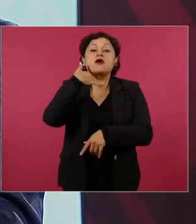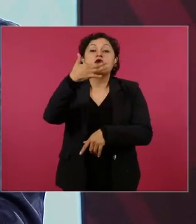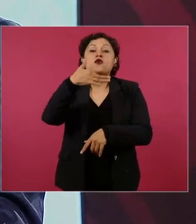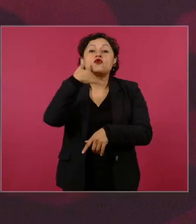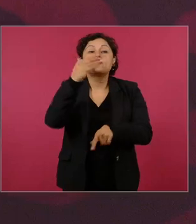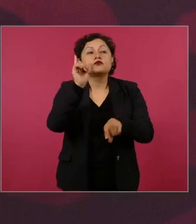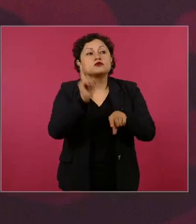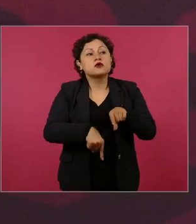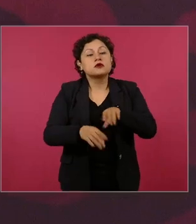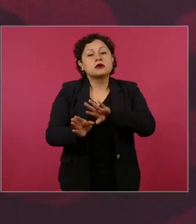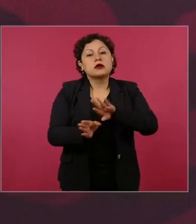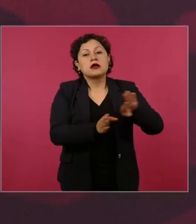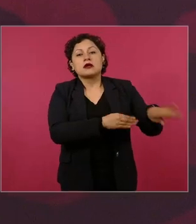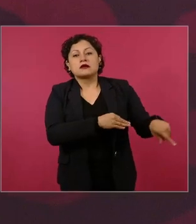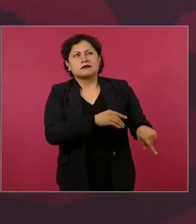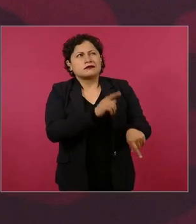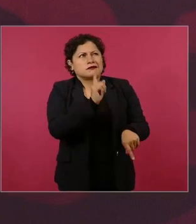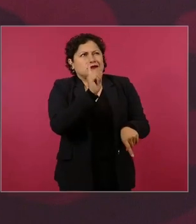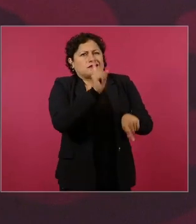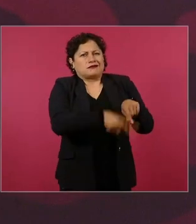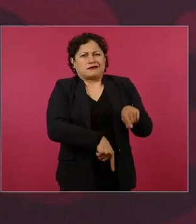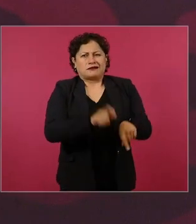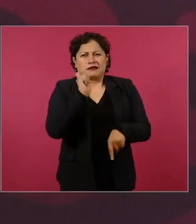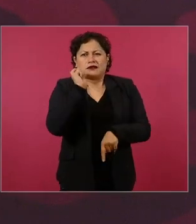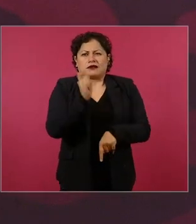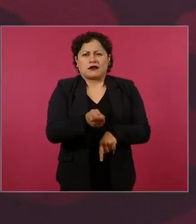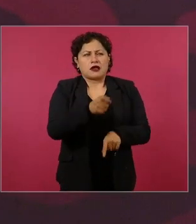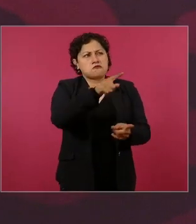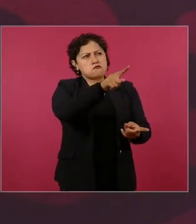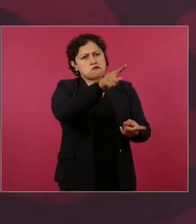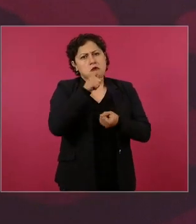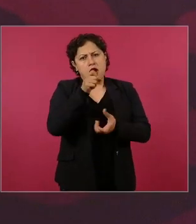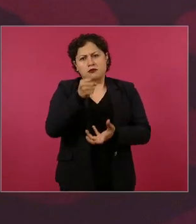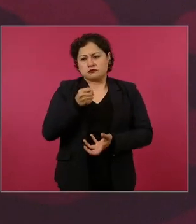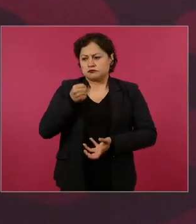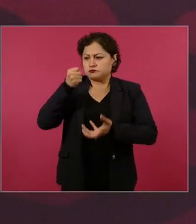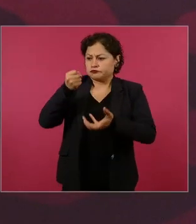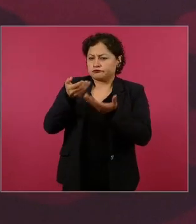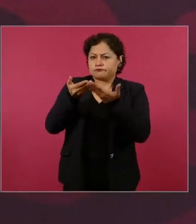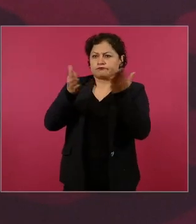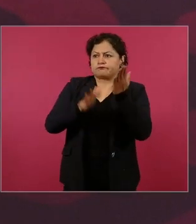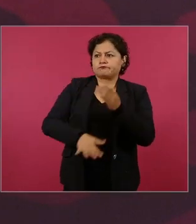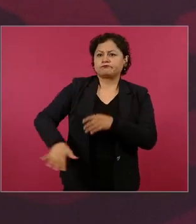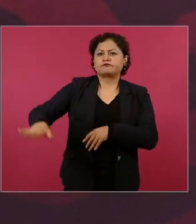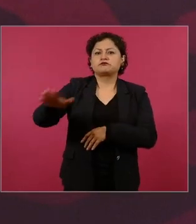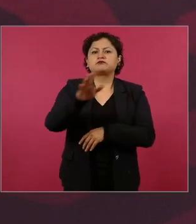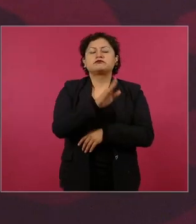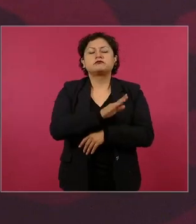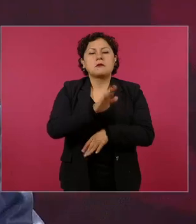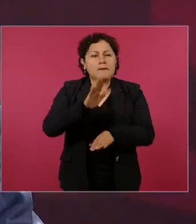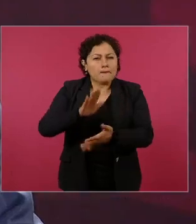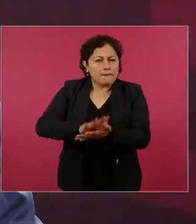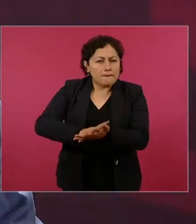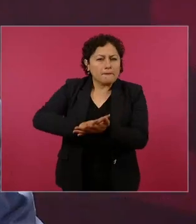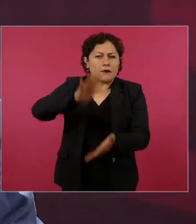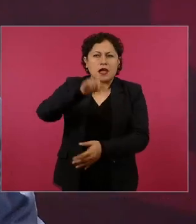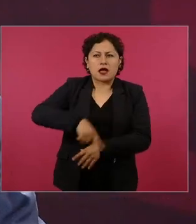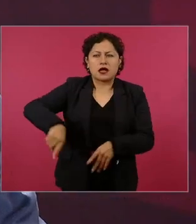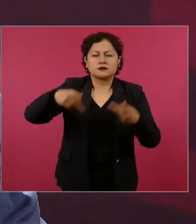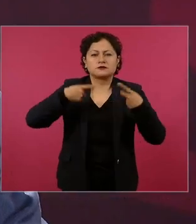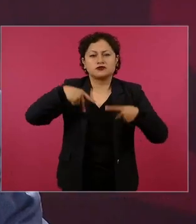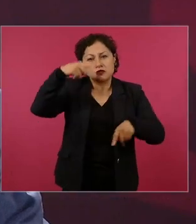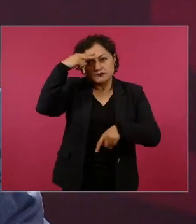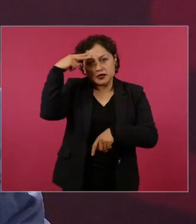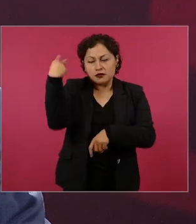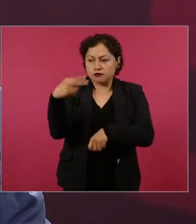del presupuesto, que es dinero del pueblo, en beneficio de la mayoría de los mexicanos.